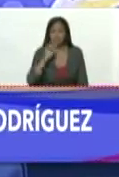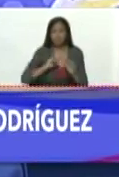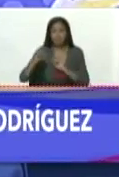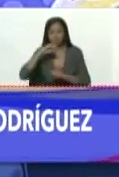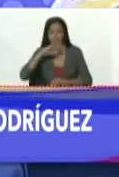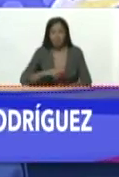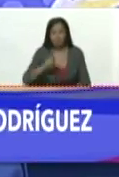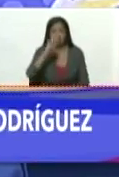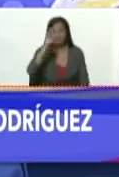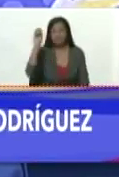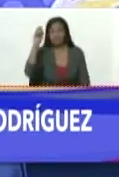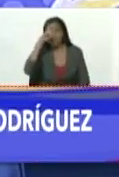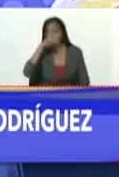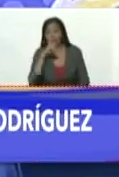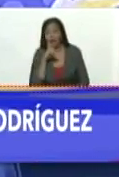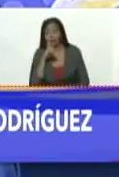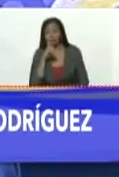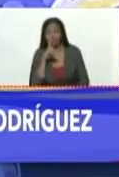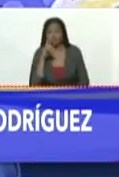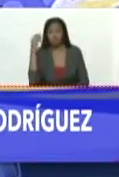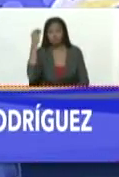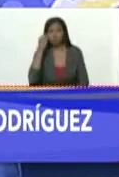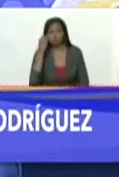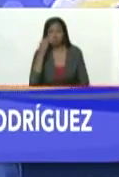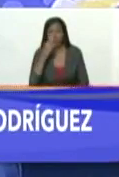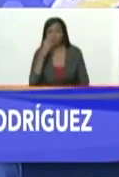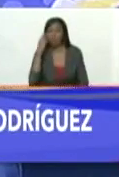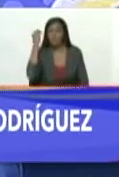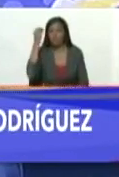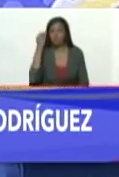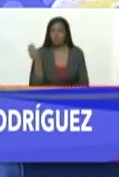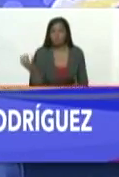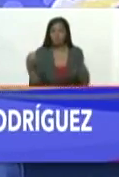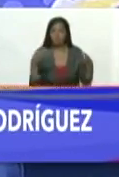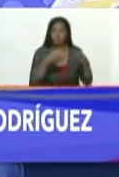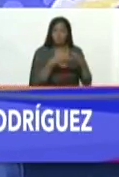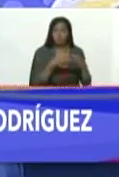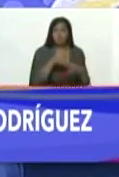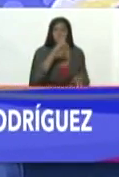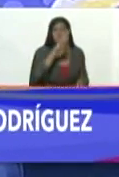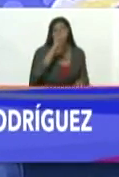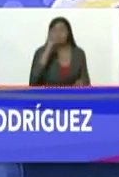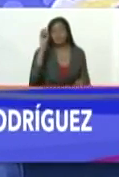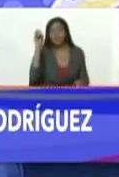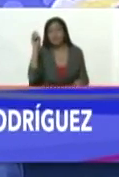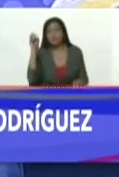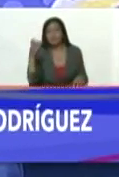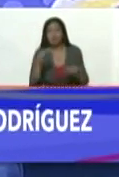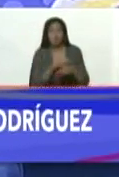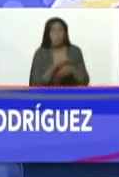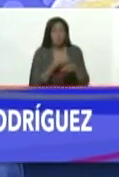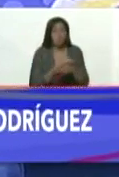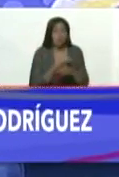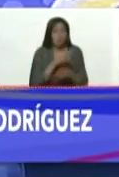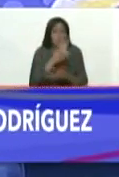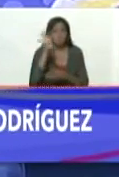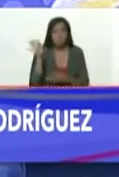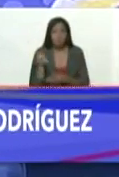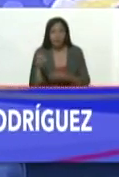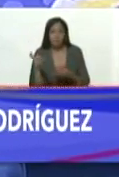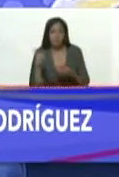un poderoso movimiento de opinión que reúne a 120 gobiernos, 120 países del